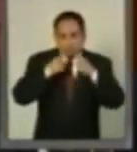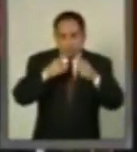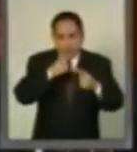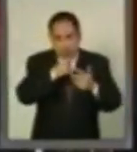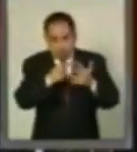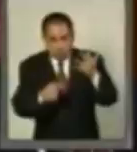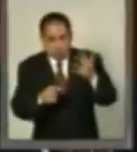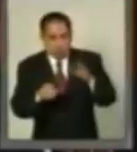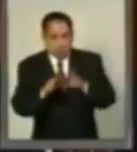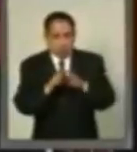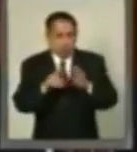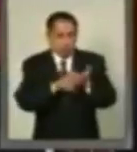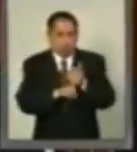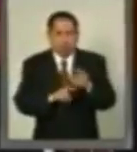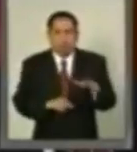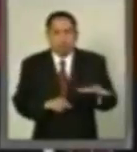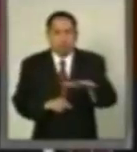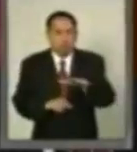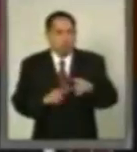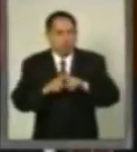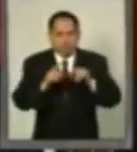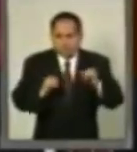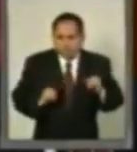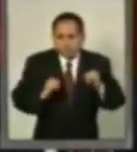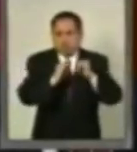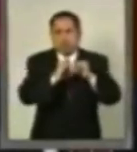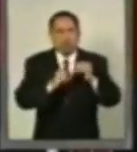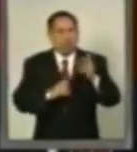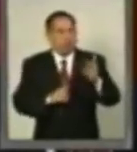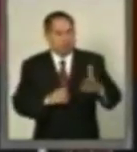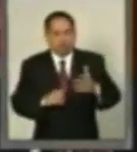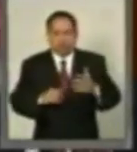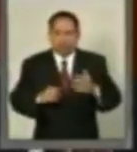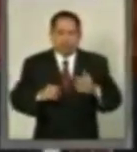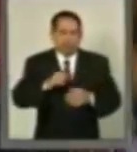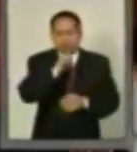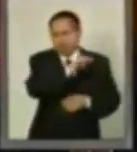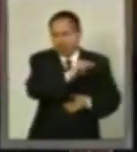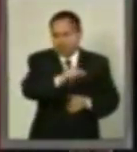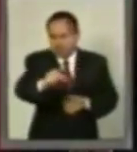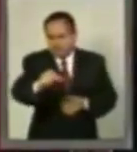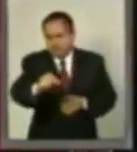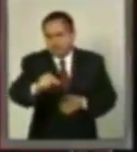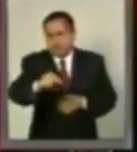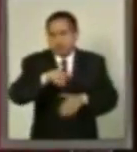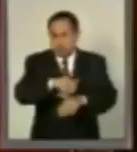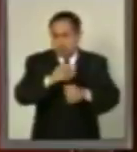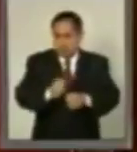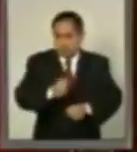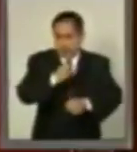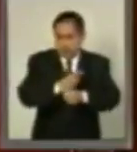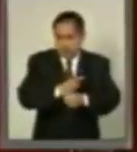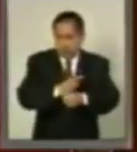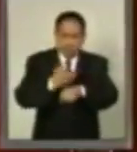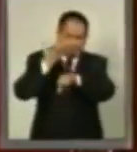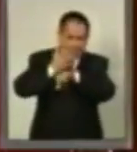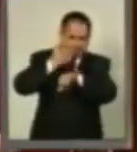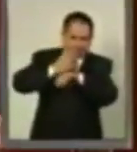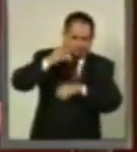las áreas, instituciones, dependencias de seguridad de los Estados